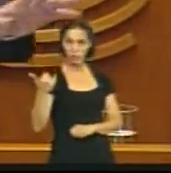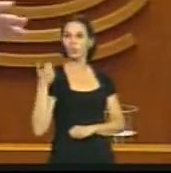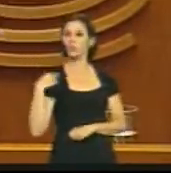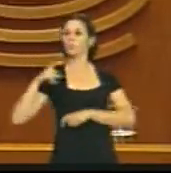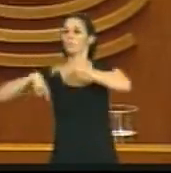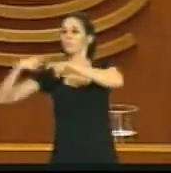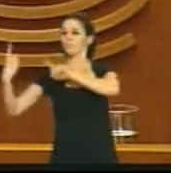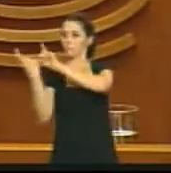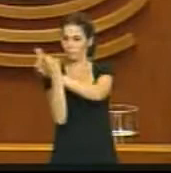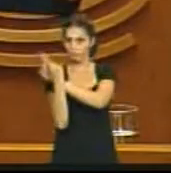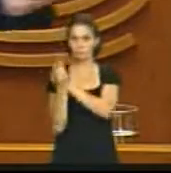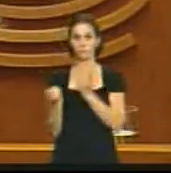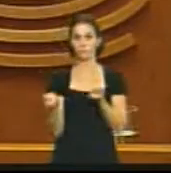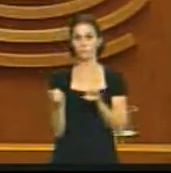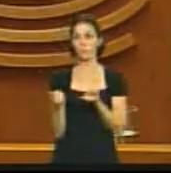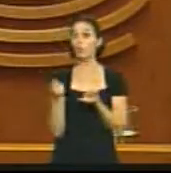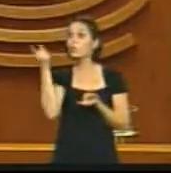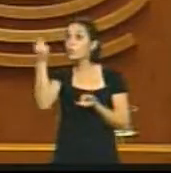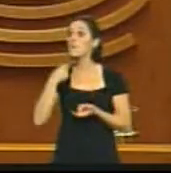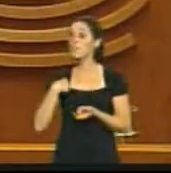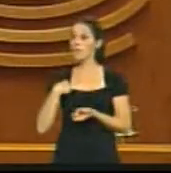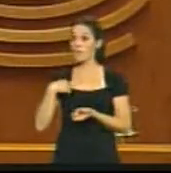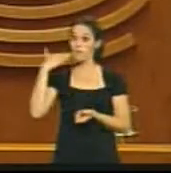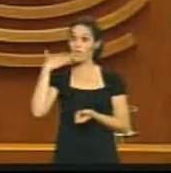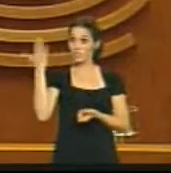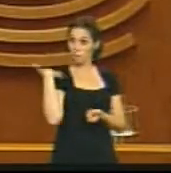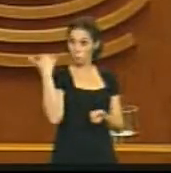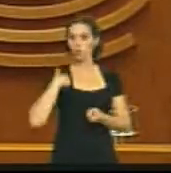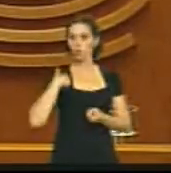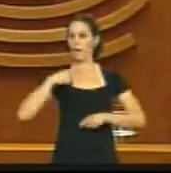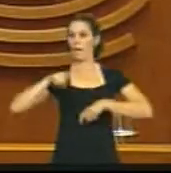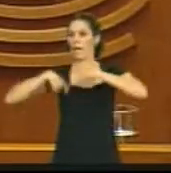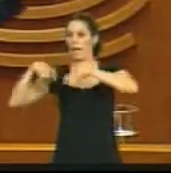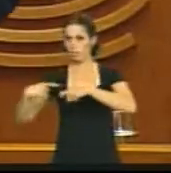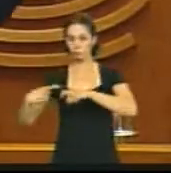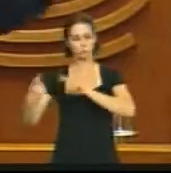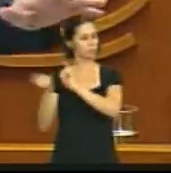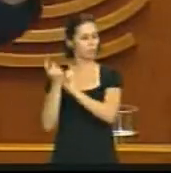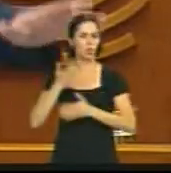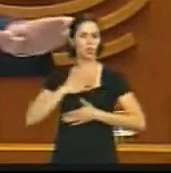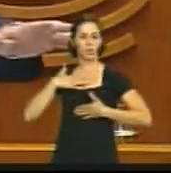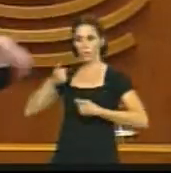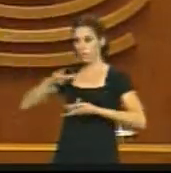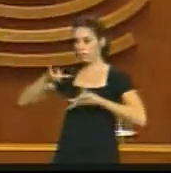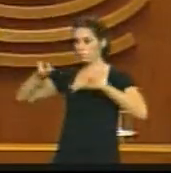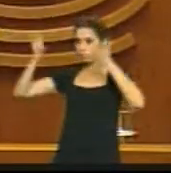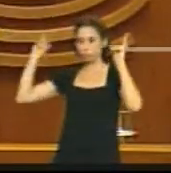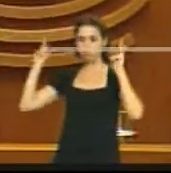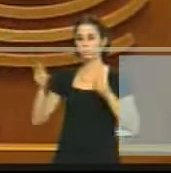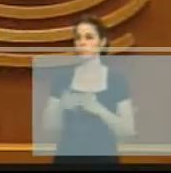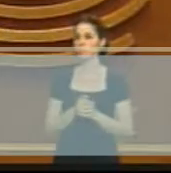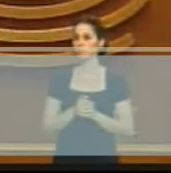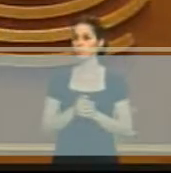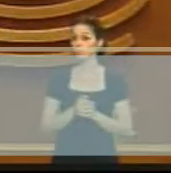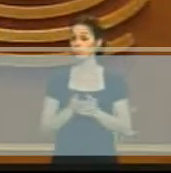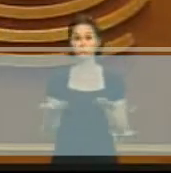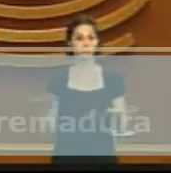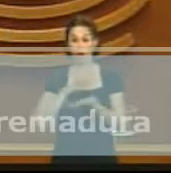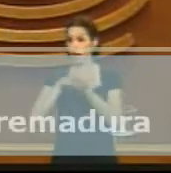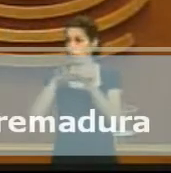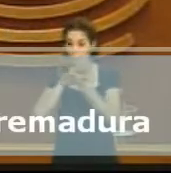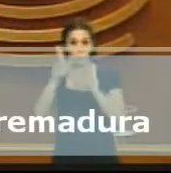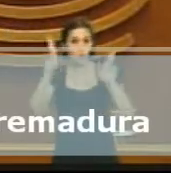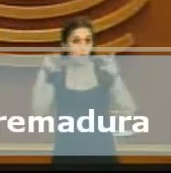le suelo decir, ponga usted la hora y yo limpio mi agenda. Y cuando usted lo necesite, allí vamos a estar. Para hablar de